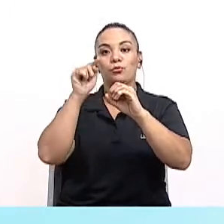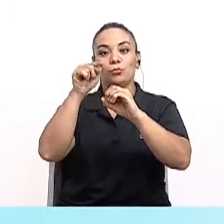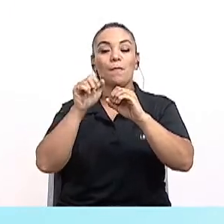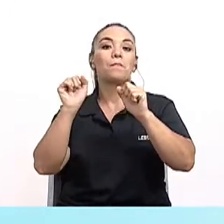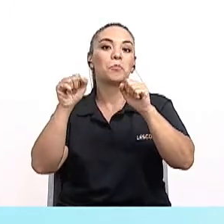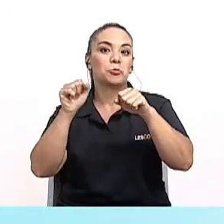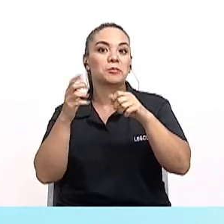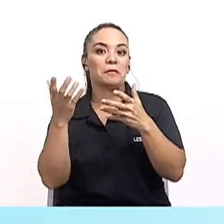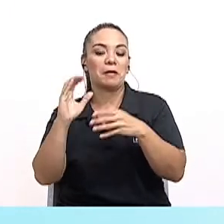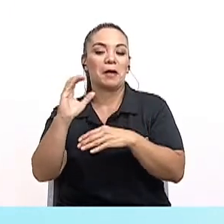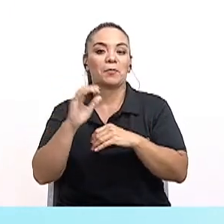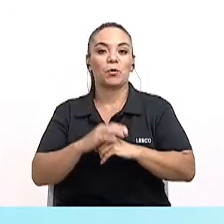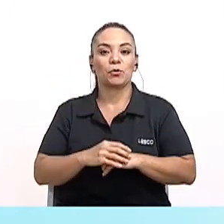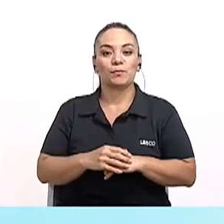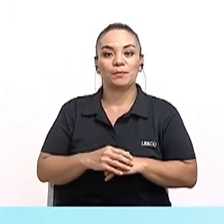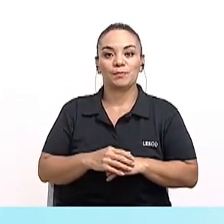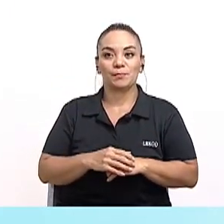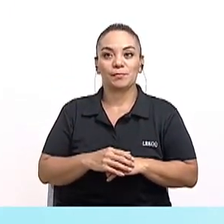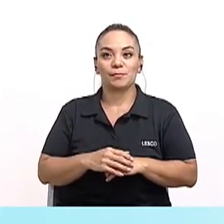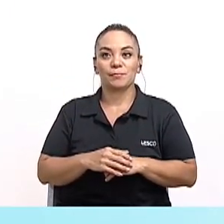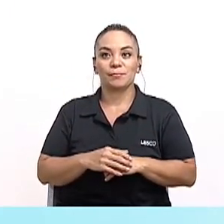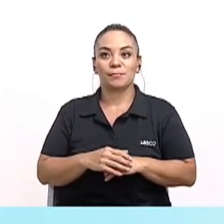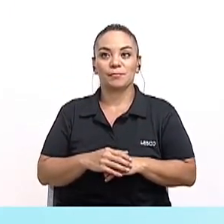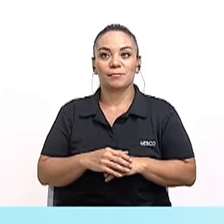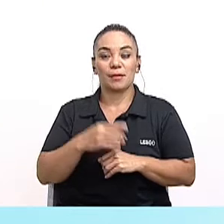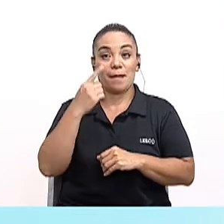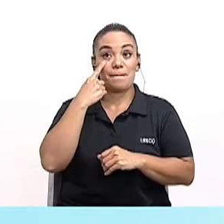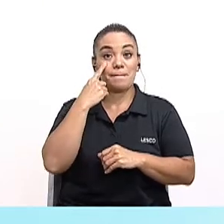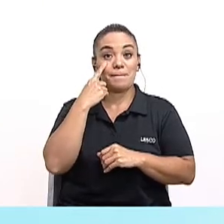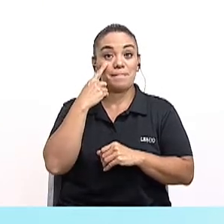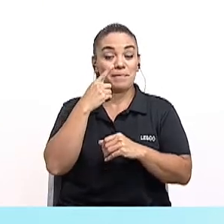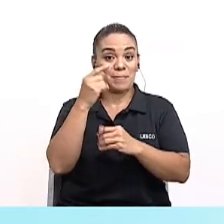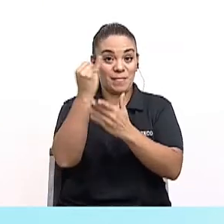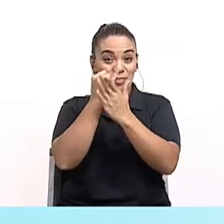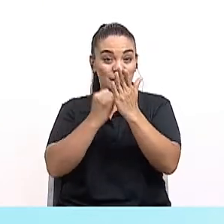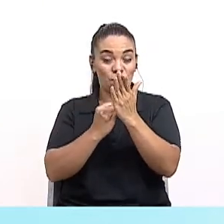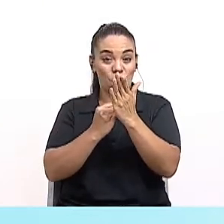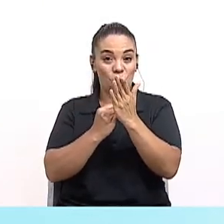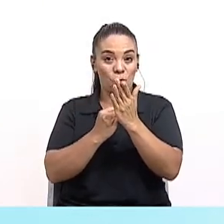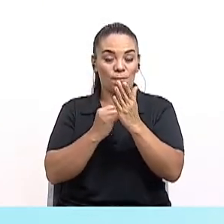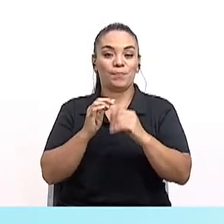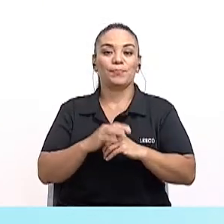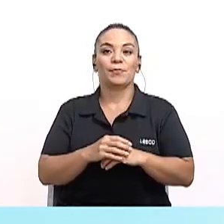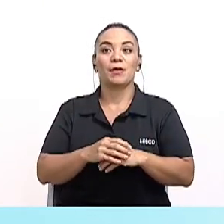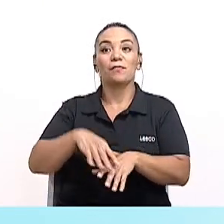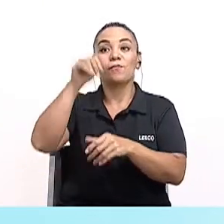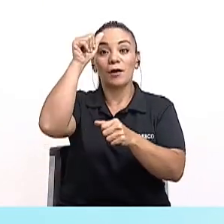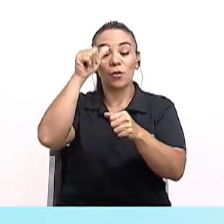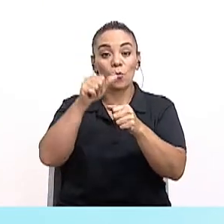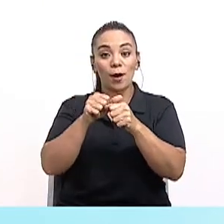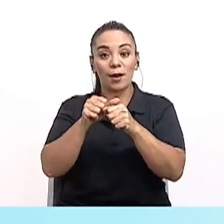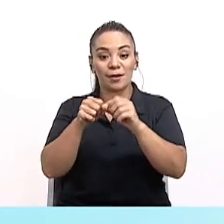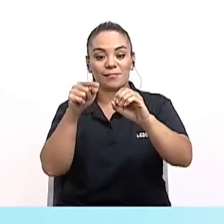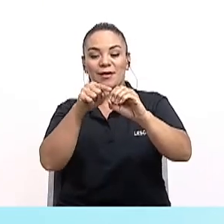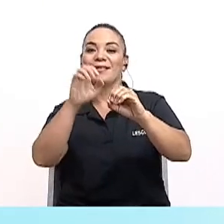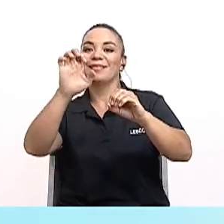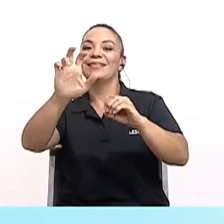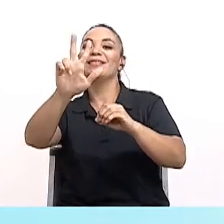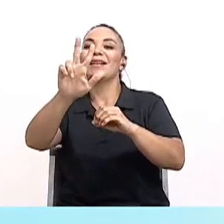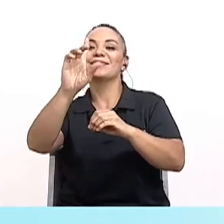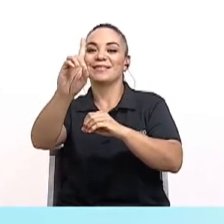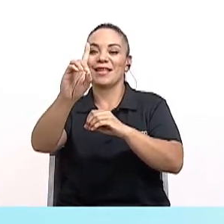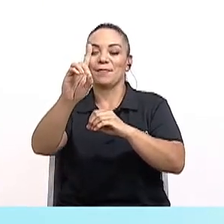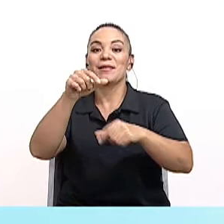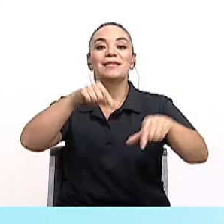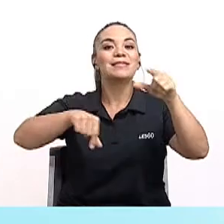carbono. En el papel lo vamos a ver como está la figura acá, pero acuérdense que esto es tridimensional, ¿verdad? La química